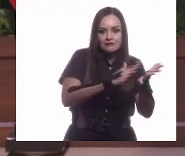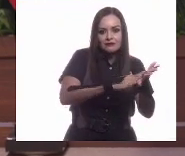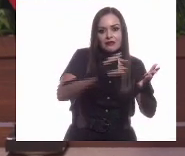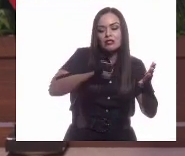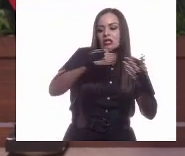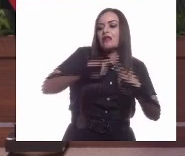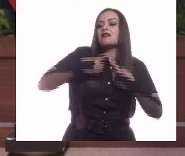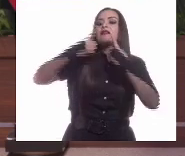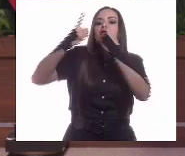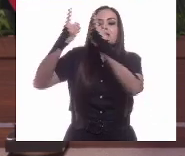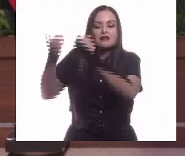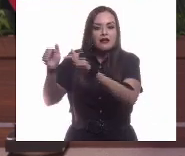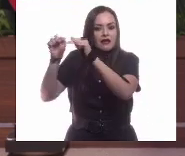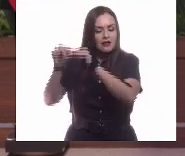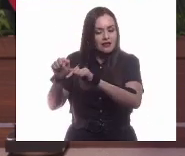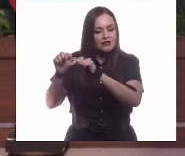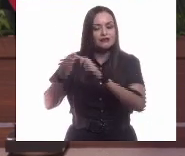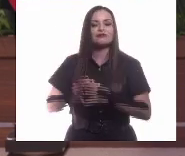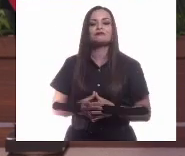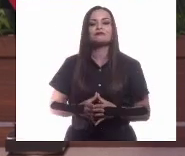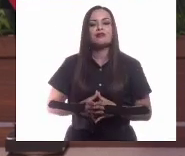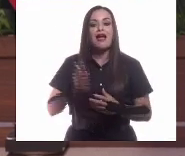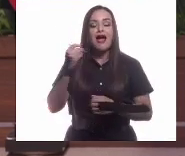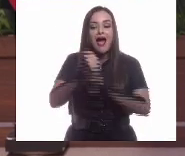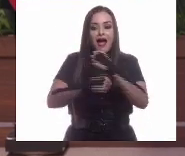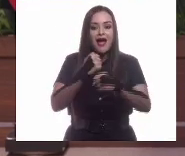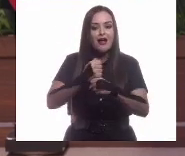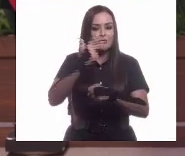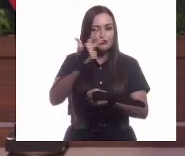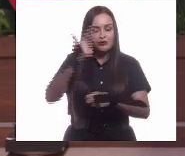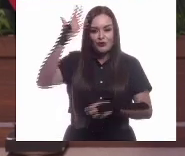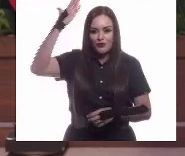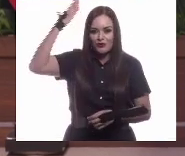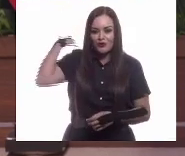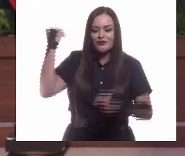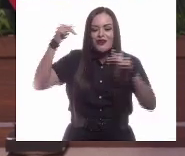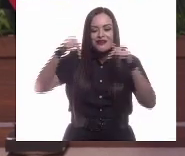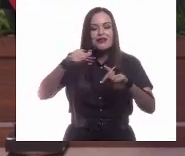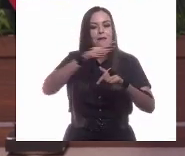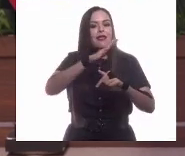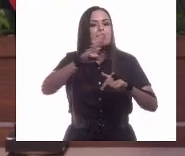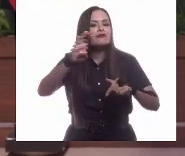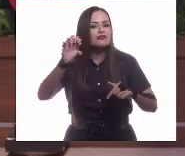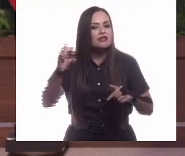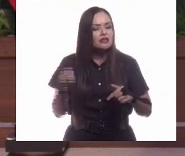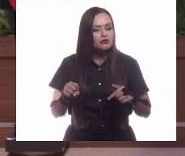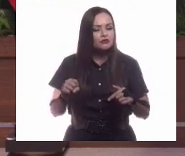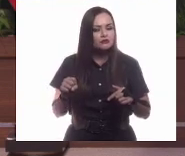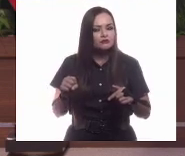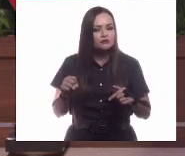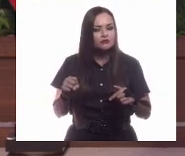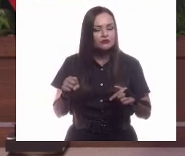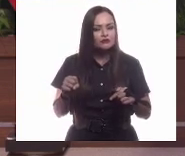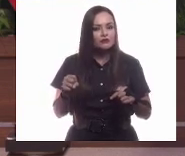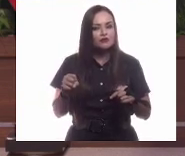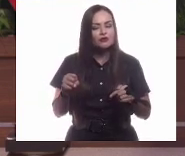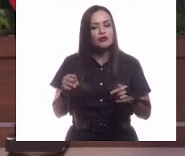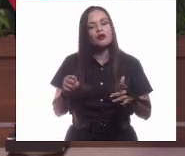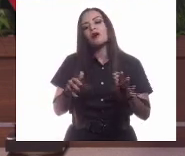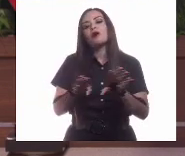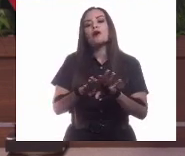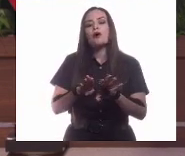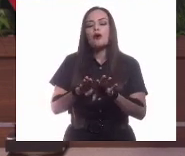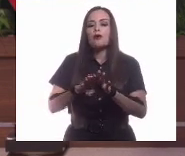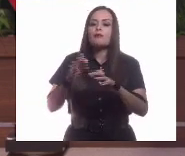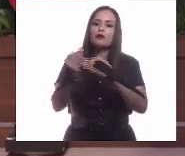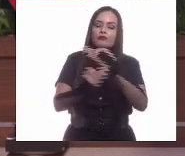Administración Pública Estatal. Hace 8 años, Baja California Sur optó por construir la vía del bien común,